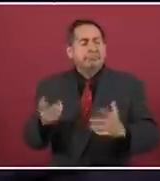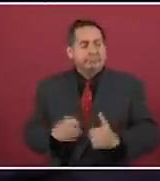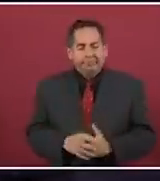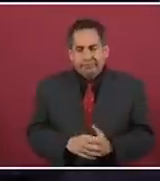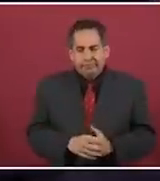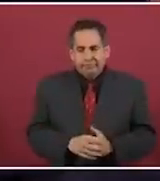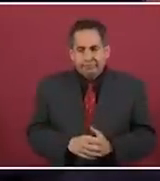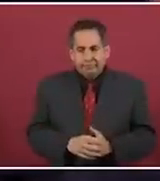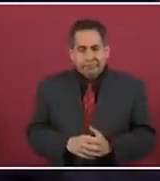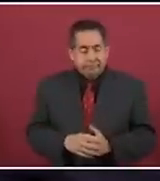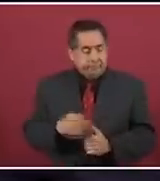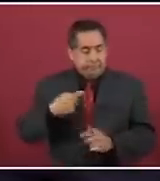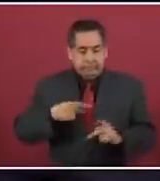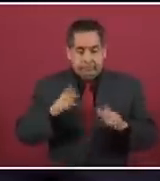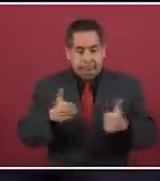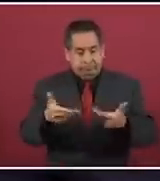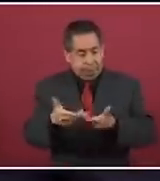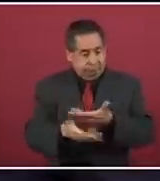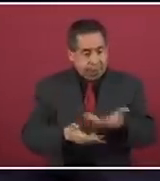es servir al pueblo,